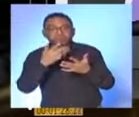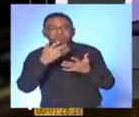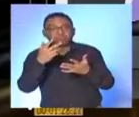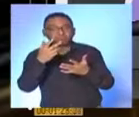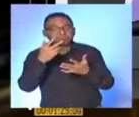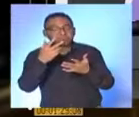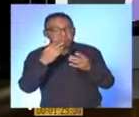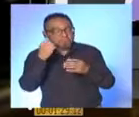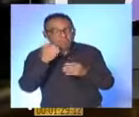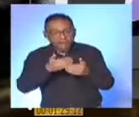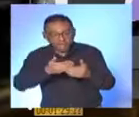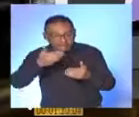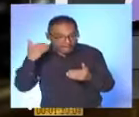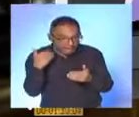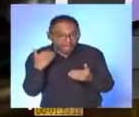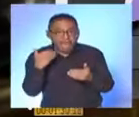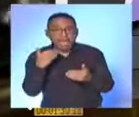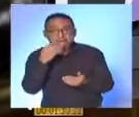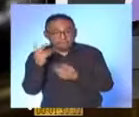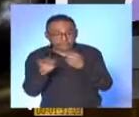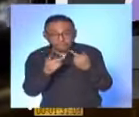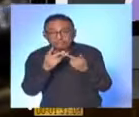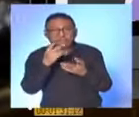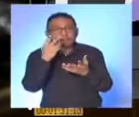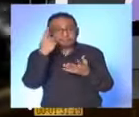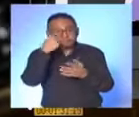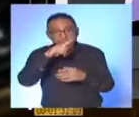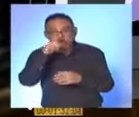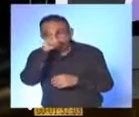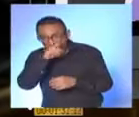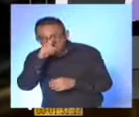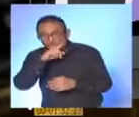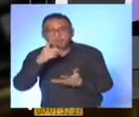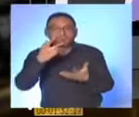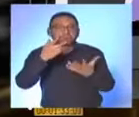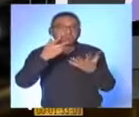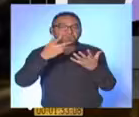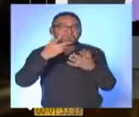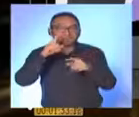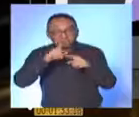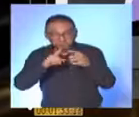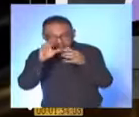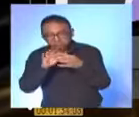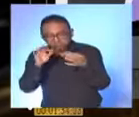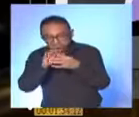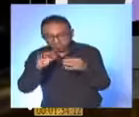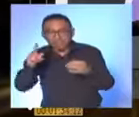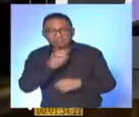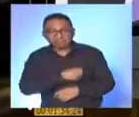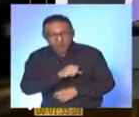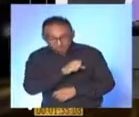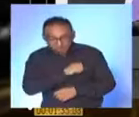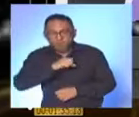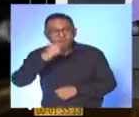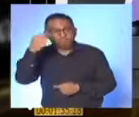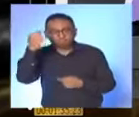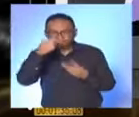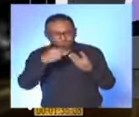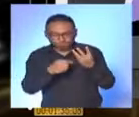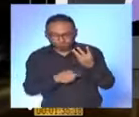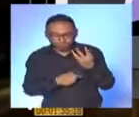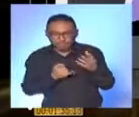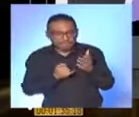de la autoridad de salud, que se convierte ya el Estado en autoridad sanitaria, pues se fueron tomando una serie de